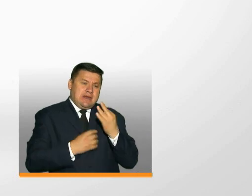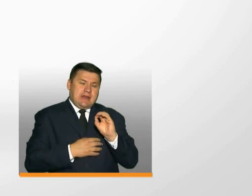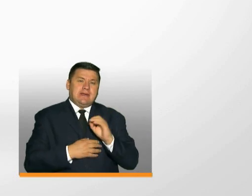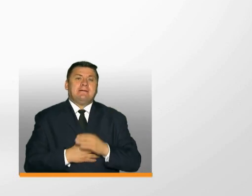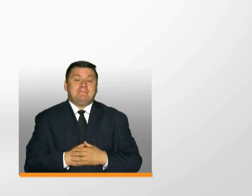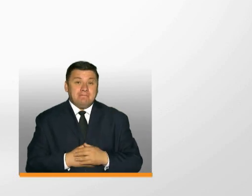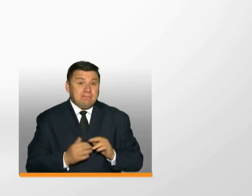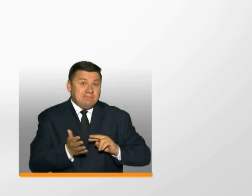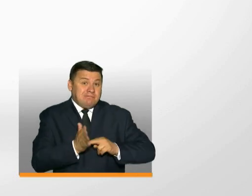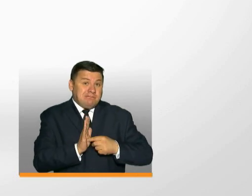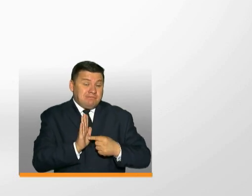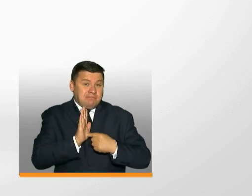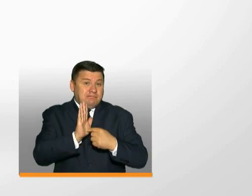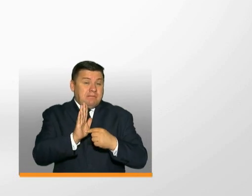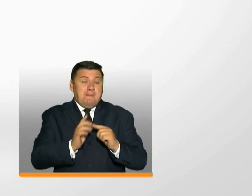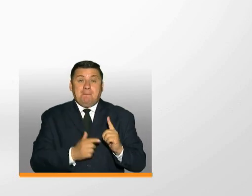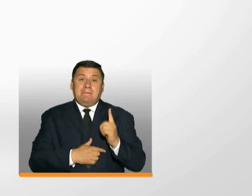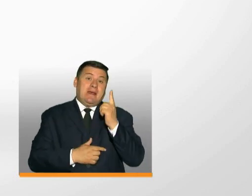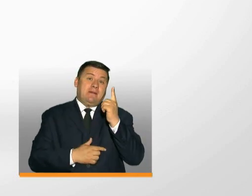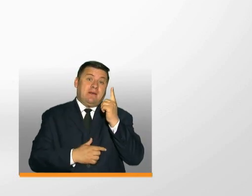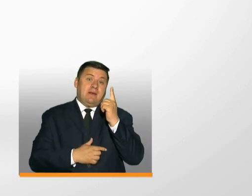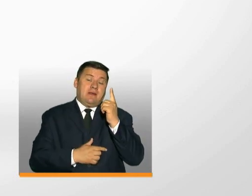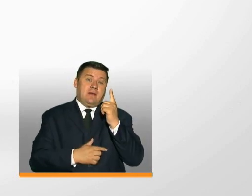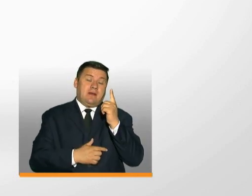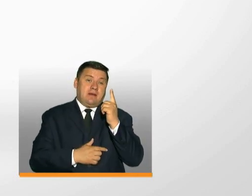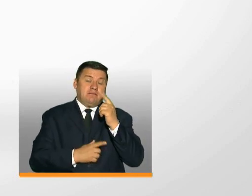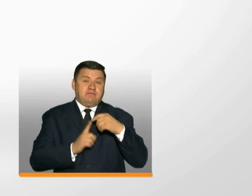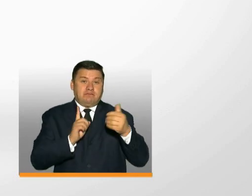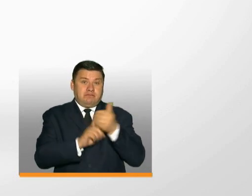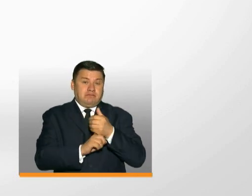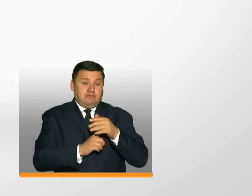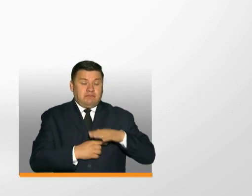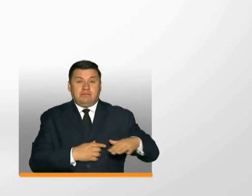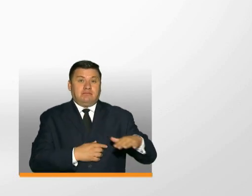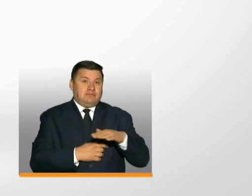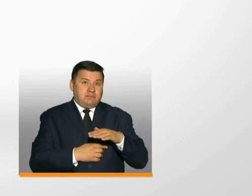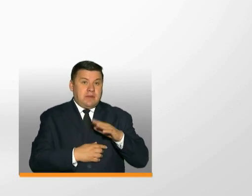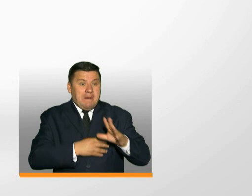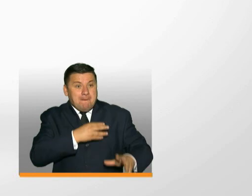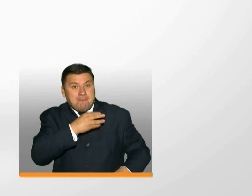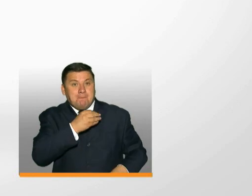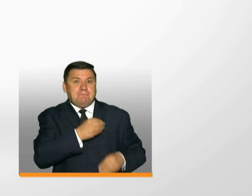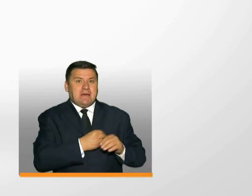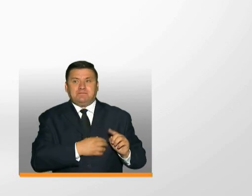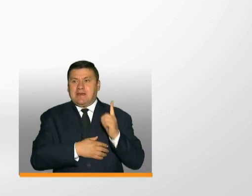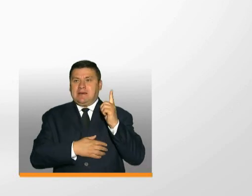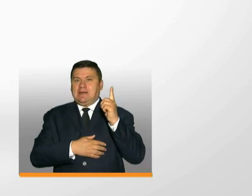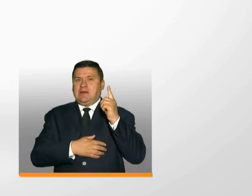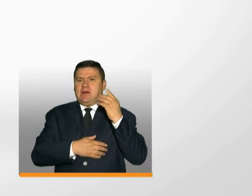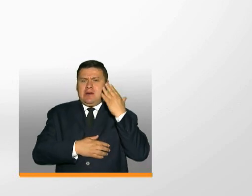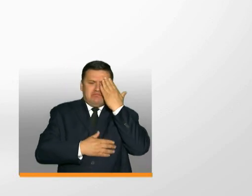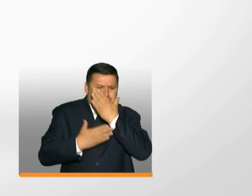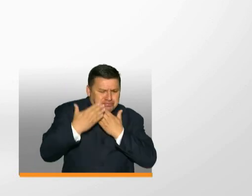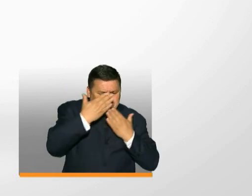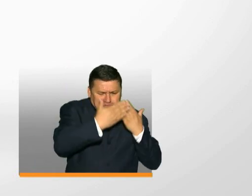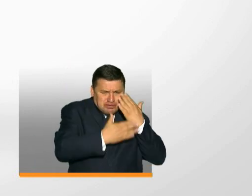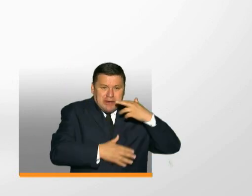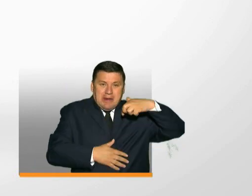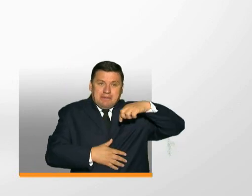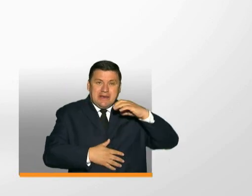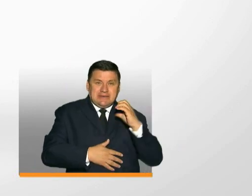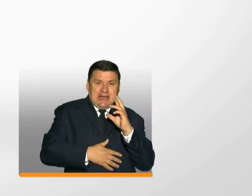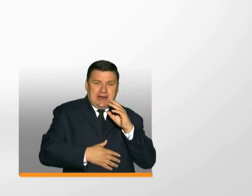1.942.730, lo que nos lleva al primer lugar desde el punto de vista agregado de pruebas